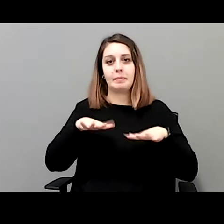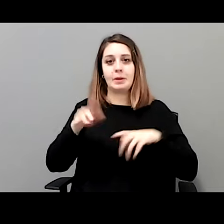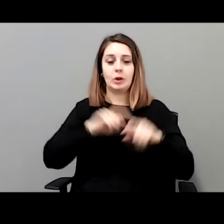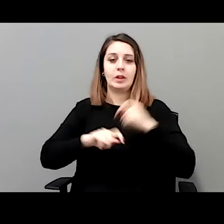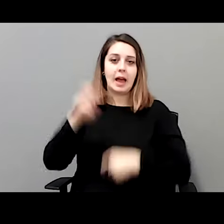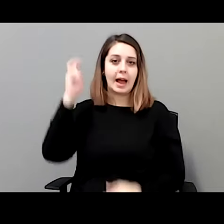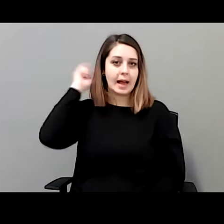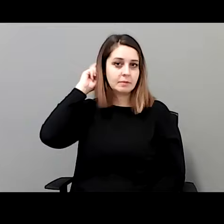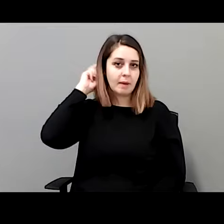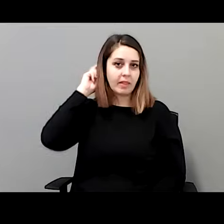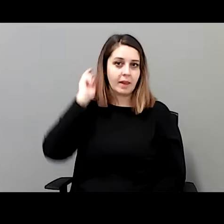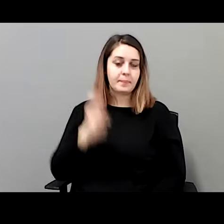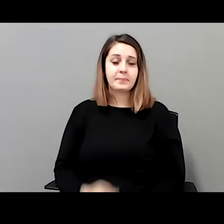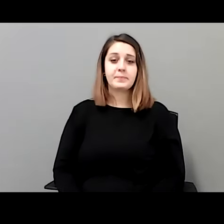ASPACE.